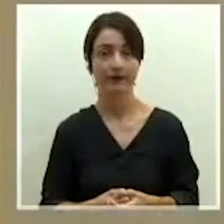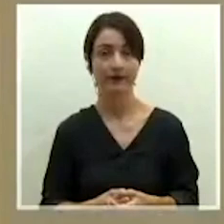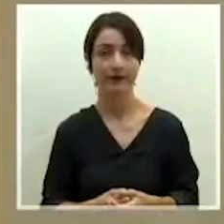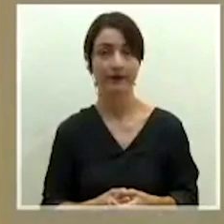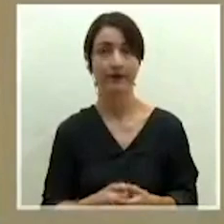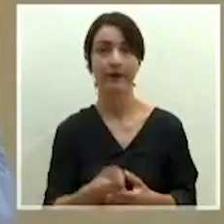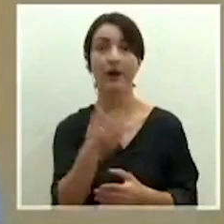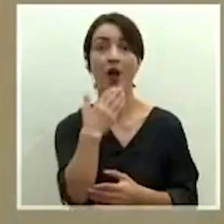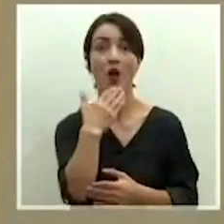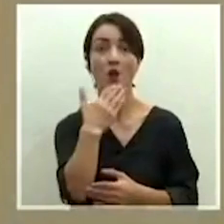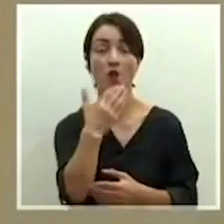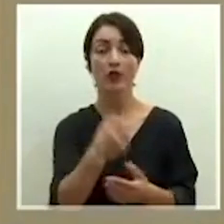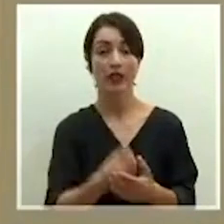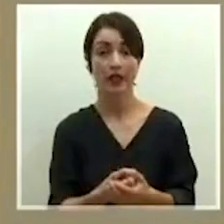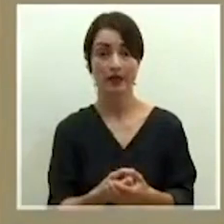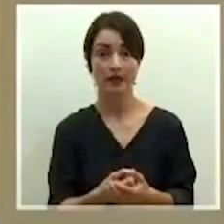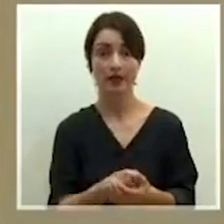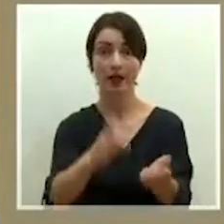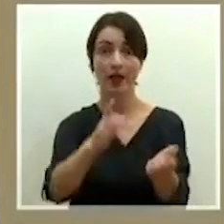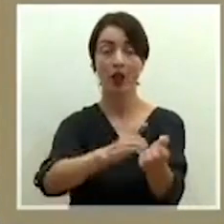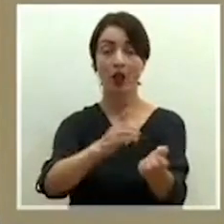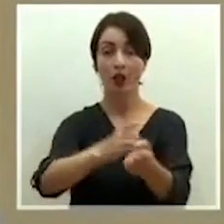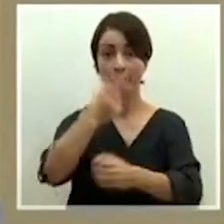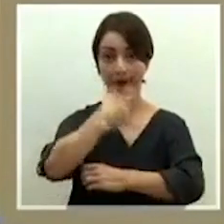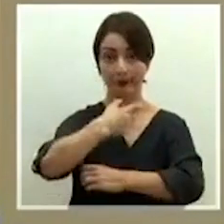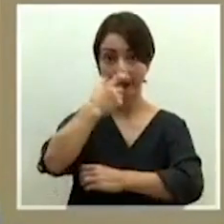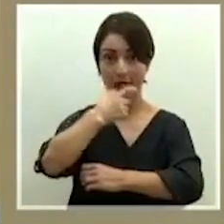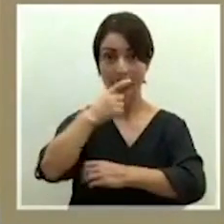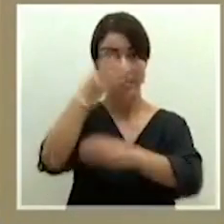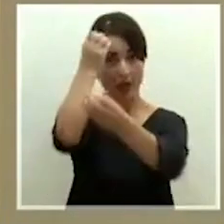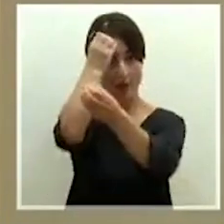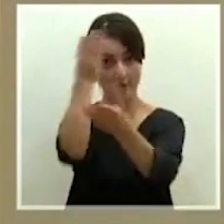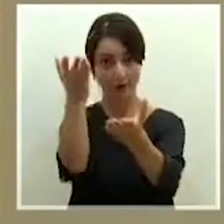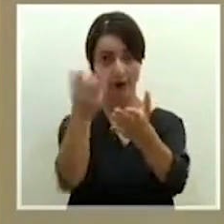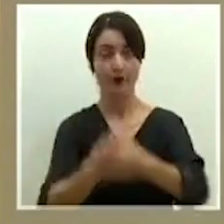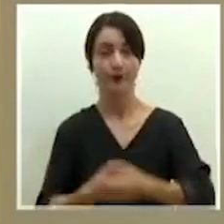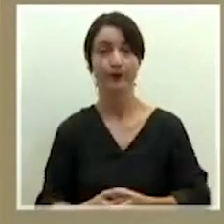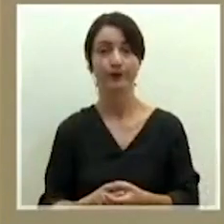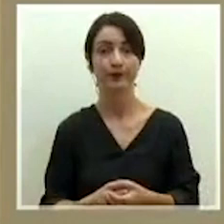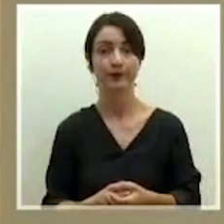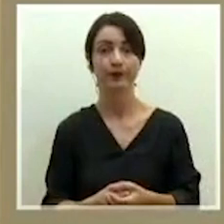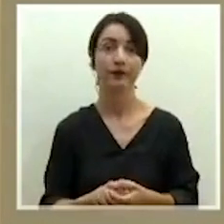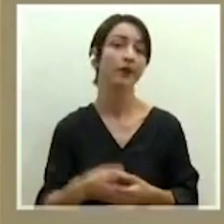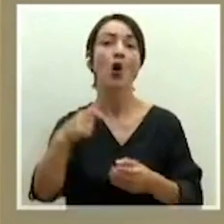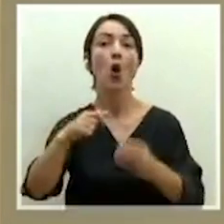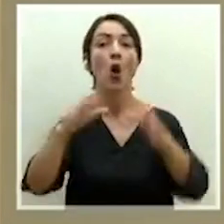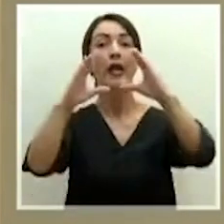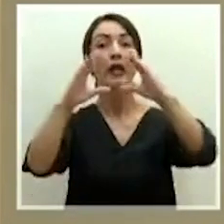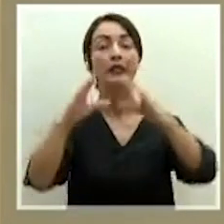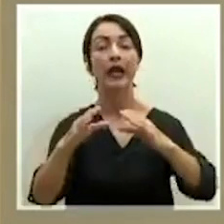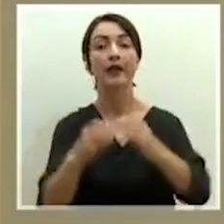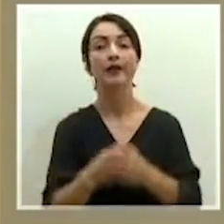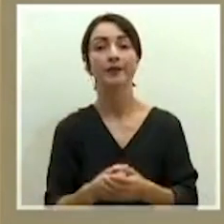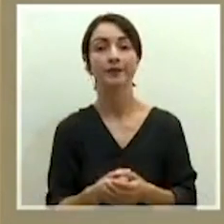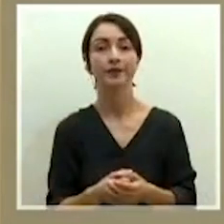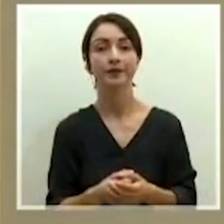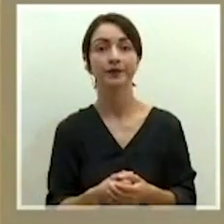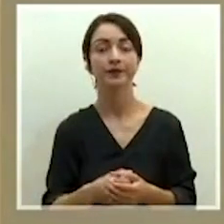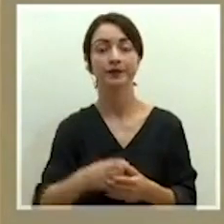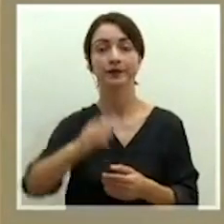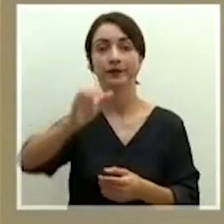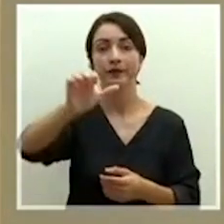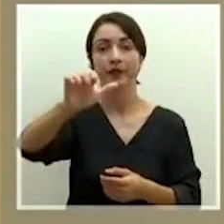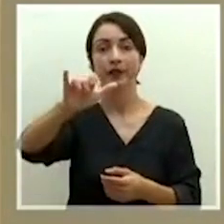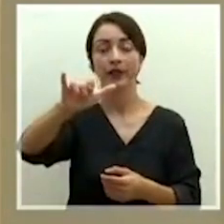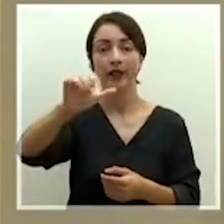Muchas gracias al doctor Macaya por el reporte. Esta tarde contamos con la presencia de Yesenia